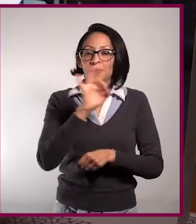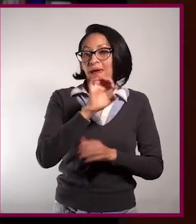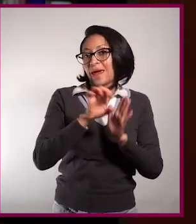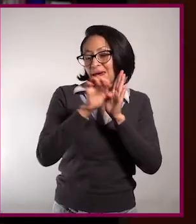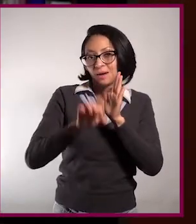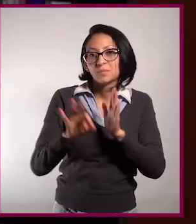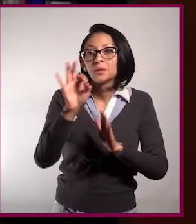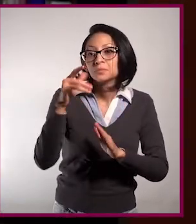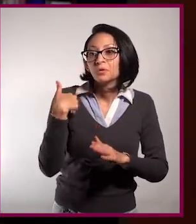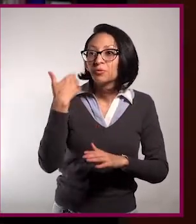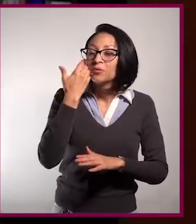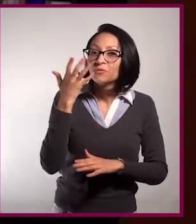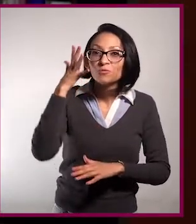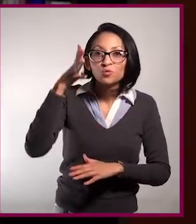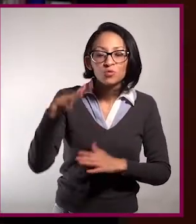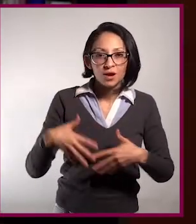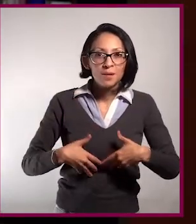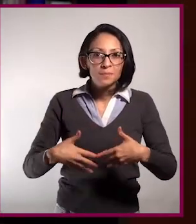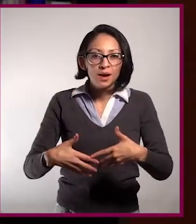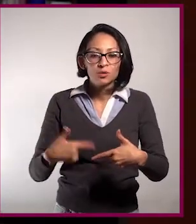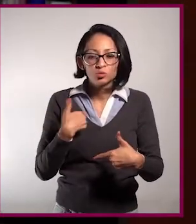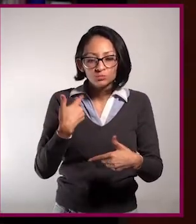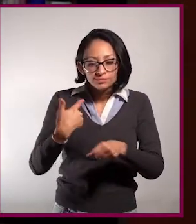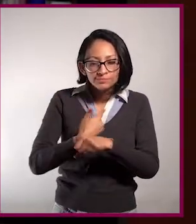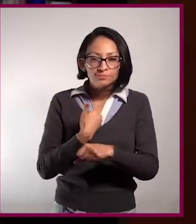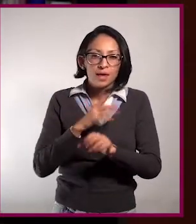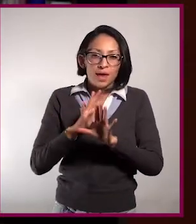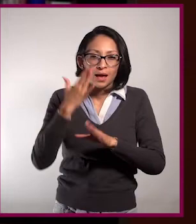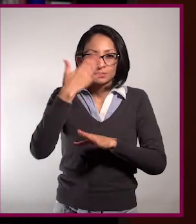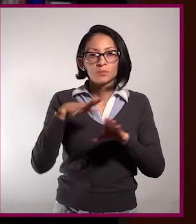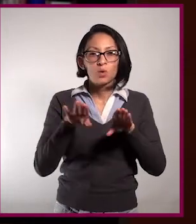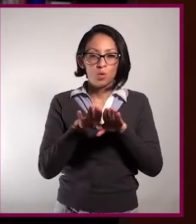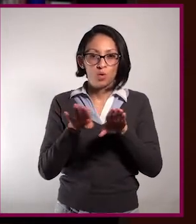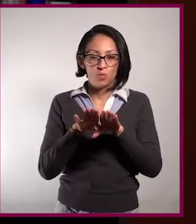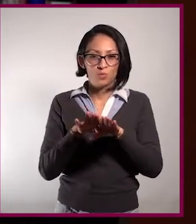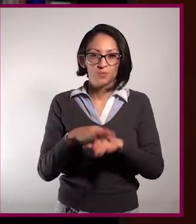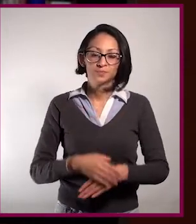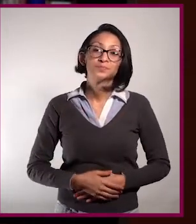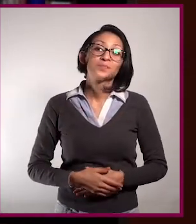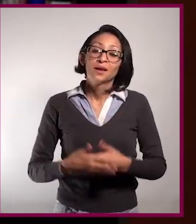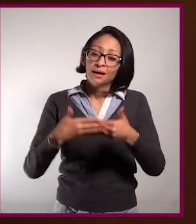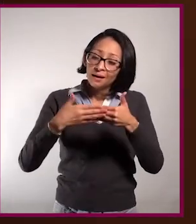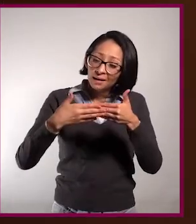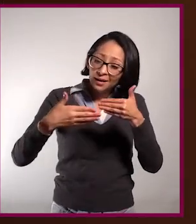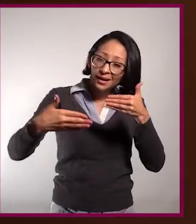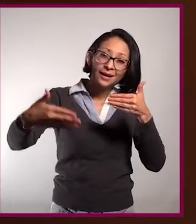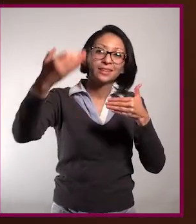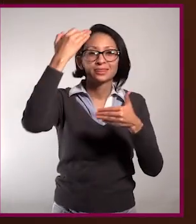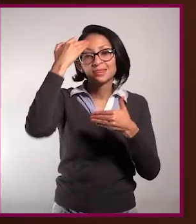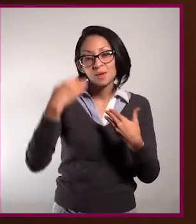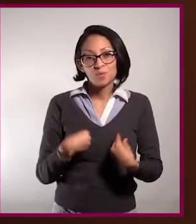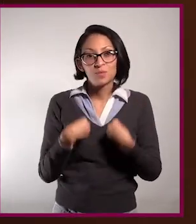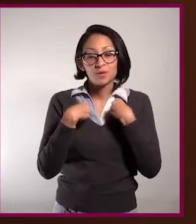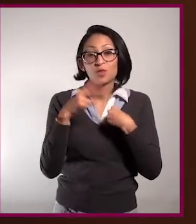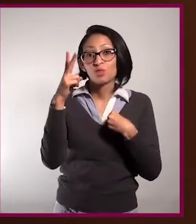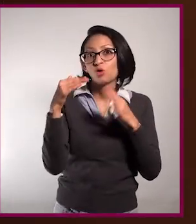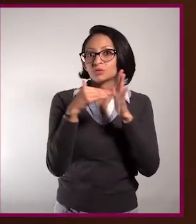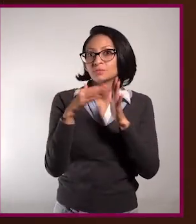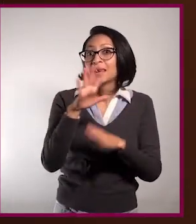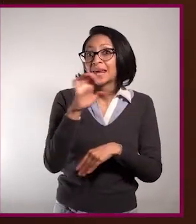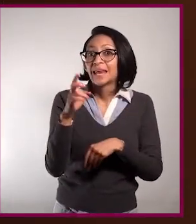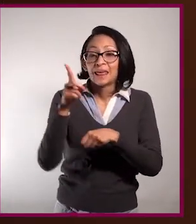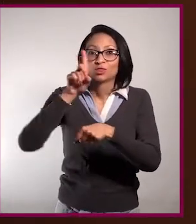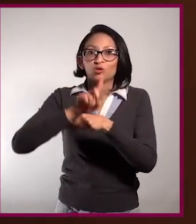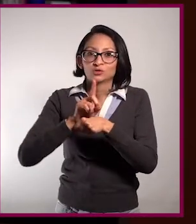embarazarnos. Y como en promedio las mujeres menstruaremos 2.500 días de nuestra vida, yo diría que es una muy buena idea que